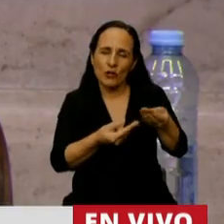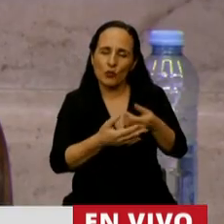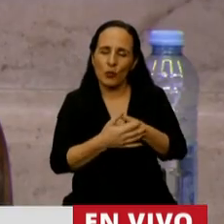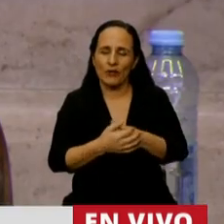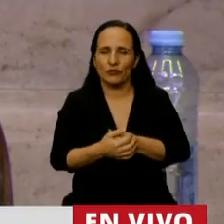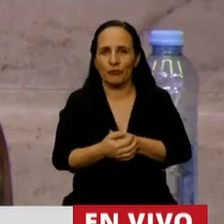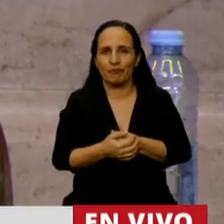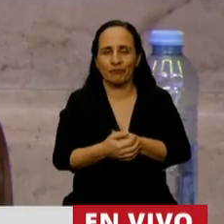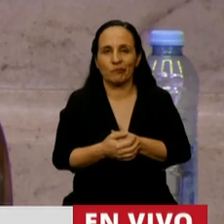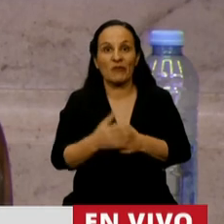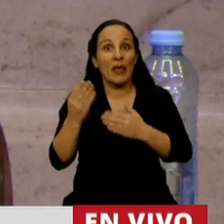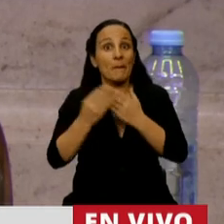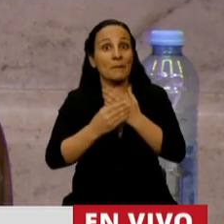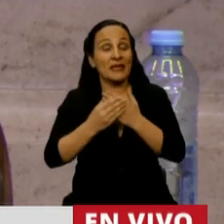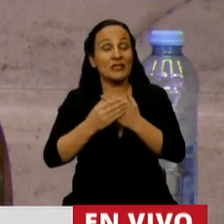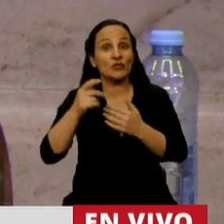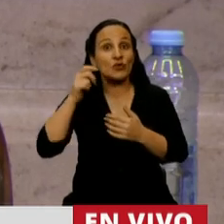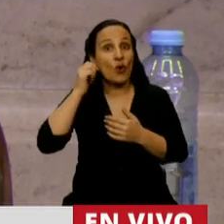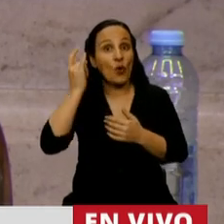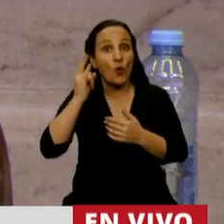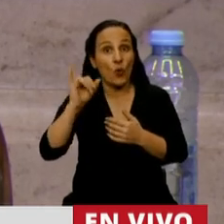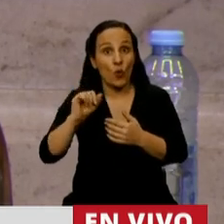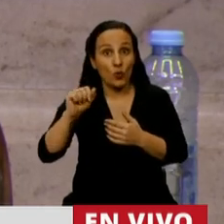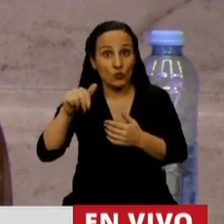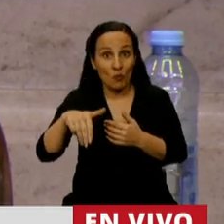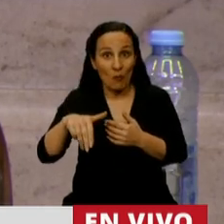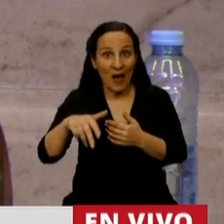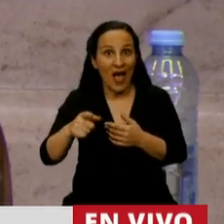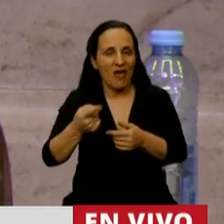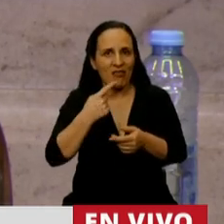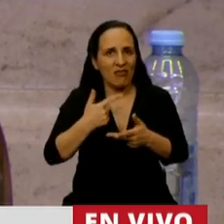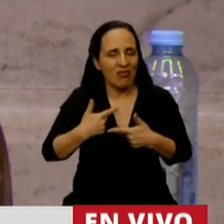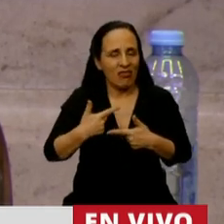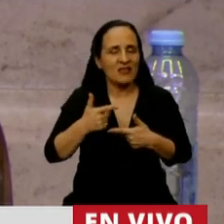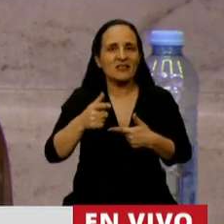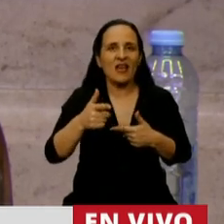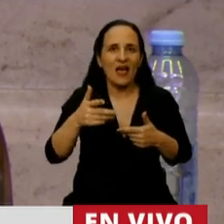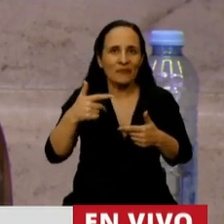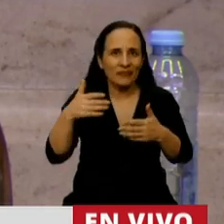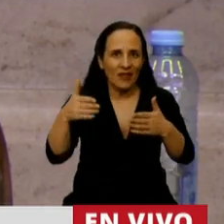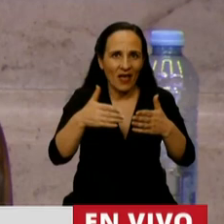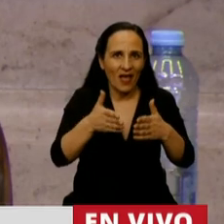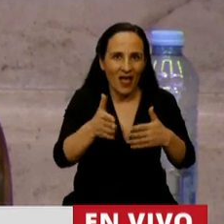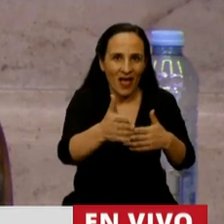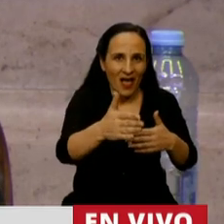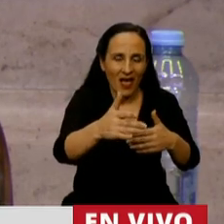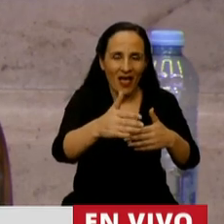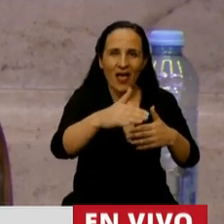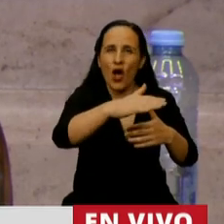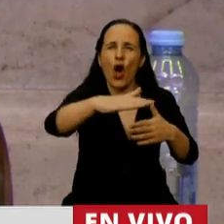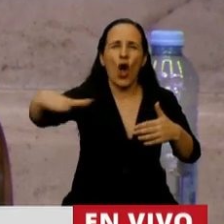el ministro guzmán se refiere a que marca el horizonte por el cual va la argentina y la verdad es que el horizonte